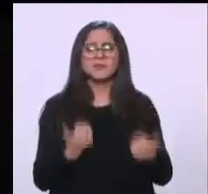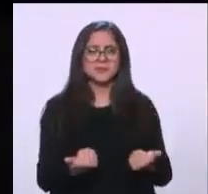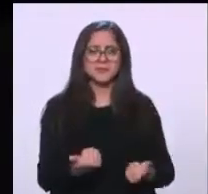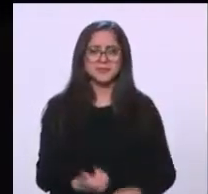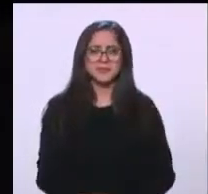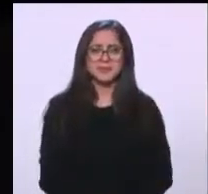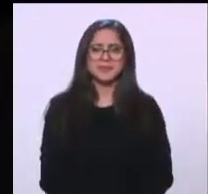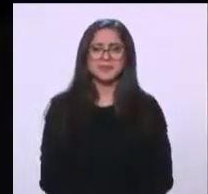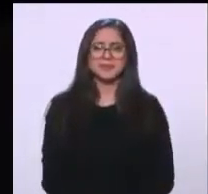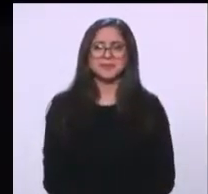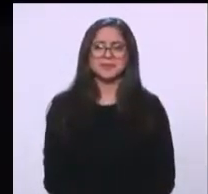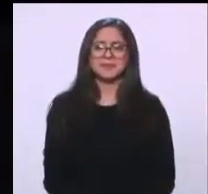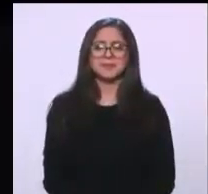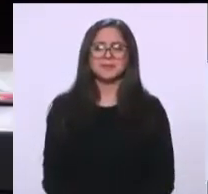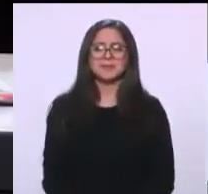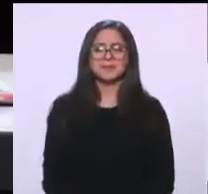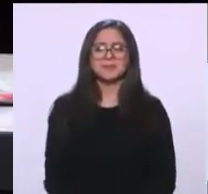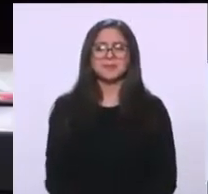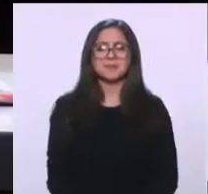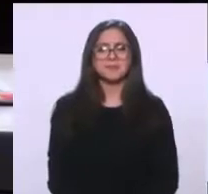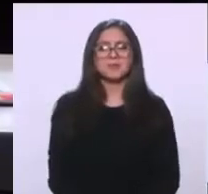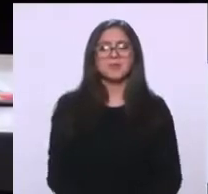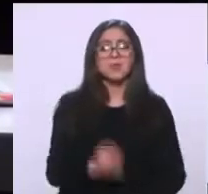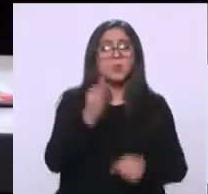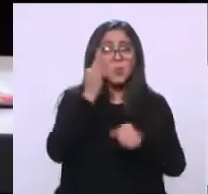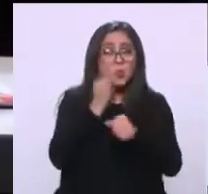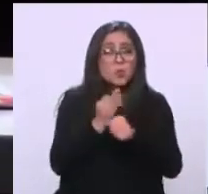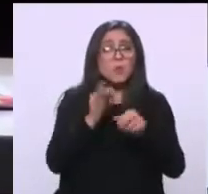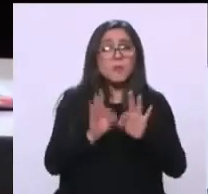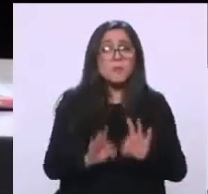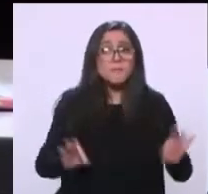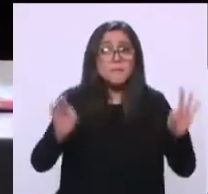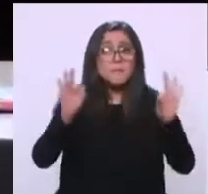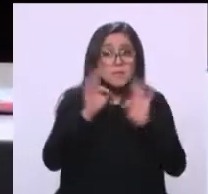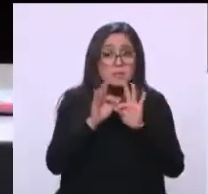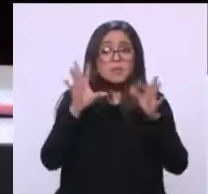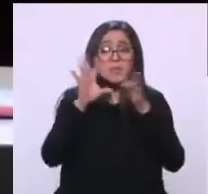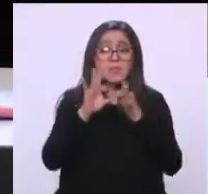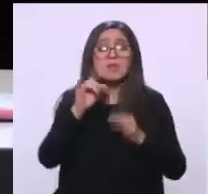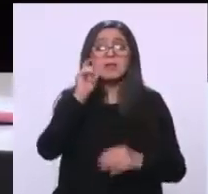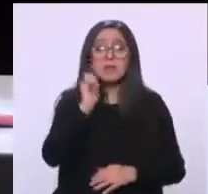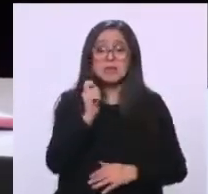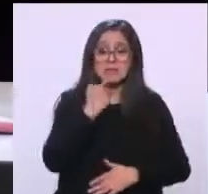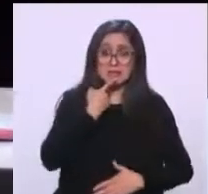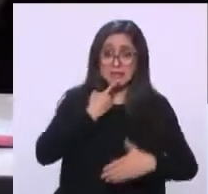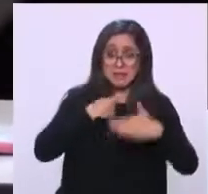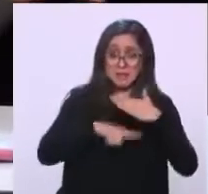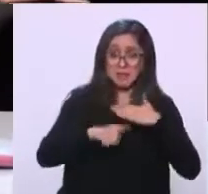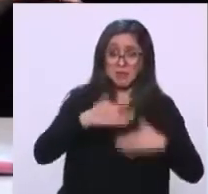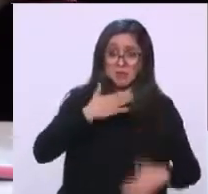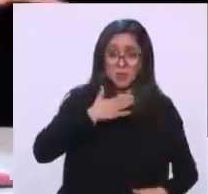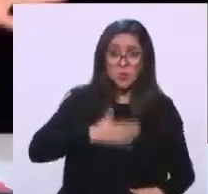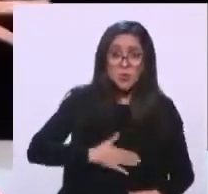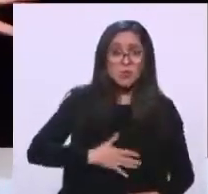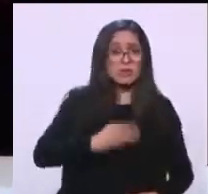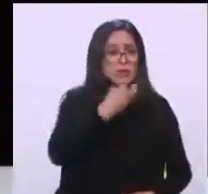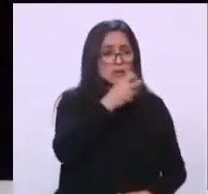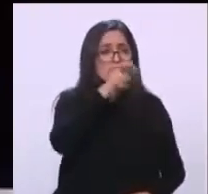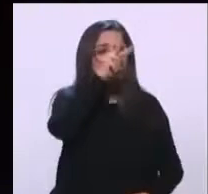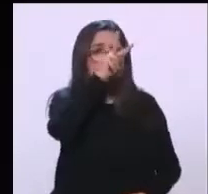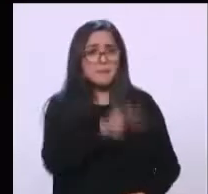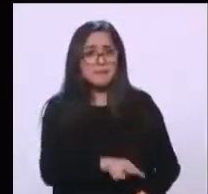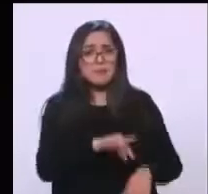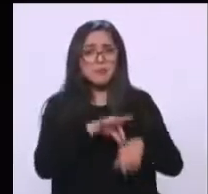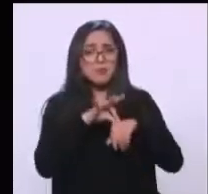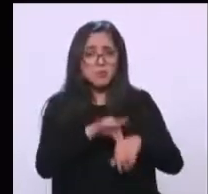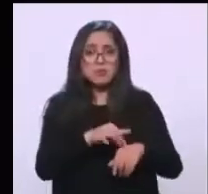Pues creo que es importantísimo empezar con lo que tú dijiste, ¿no? Que son demandas justas, son demandas legítimas, y eso creo que siempre es parte de lo que se